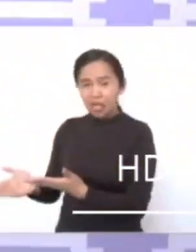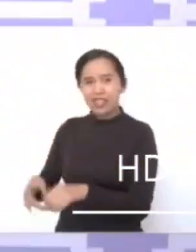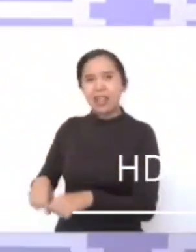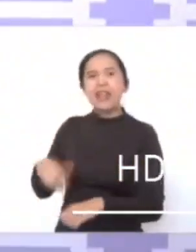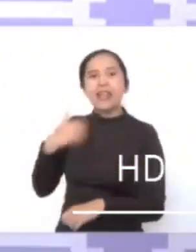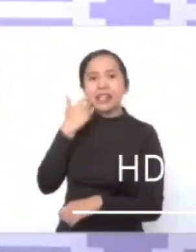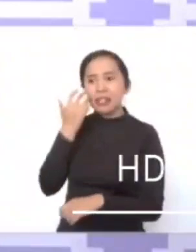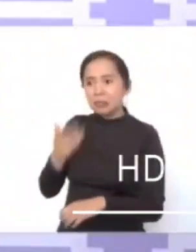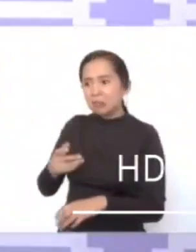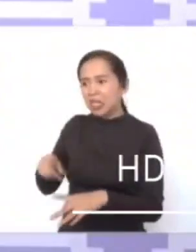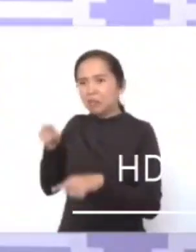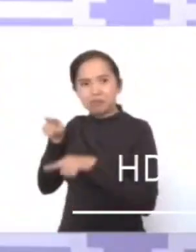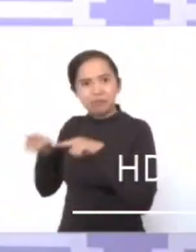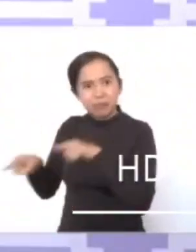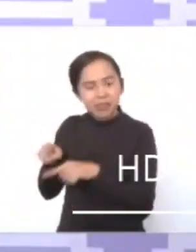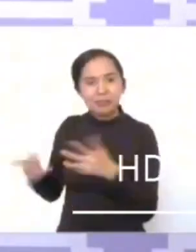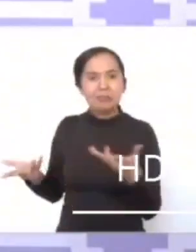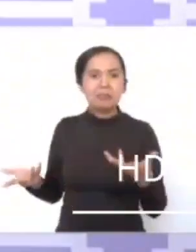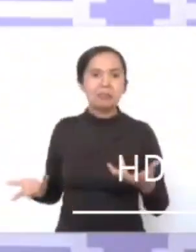en todo el país.